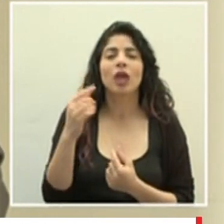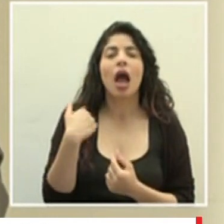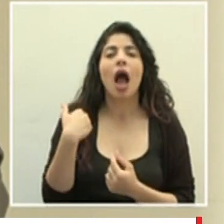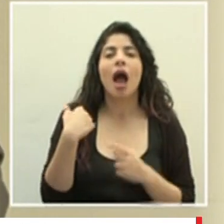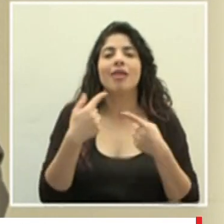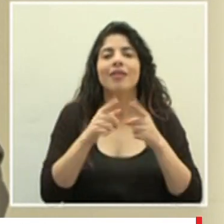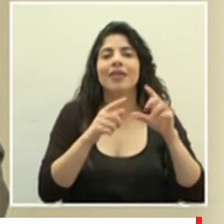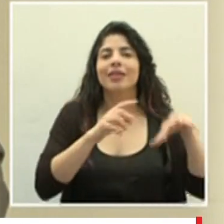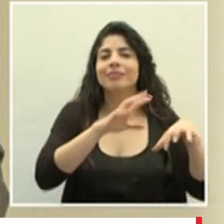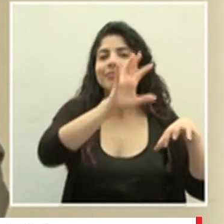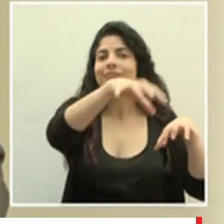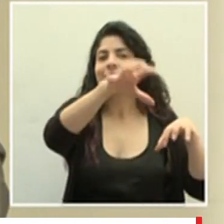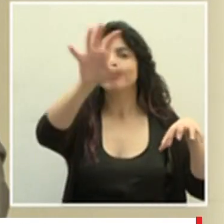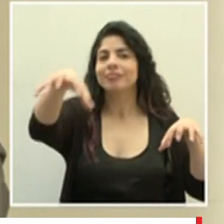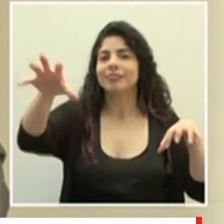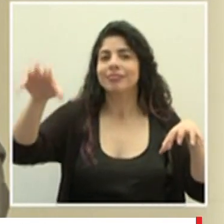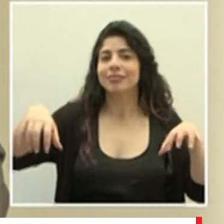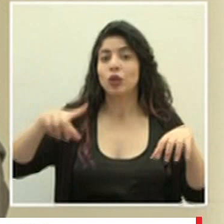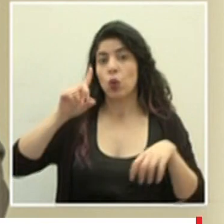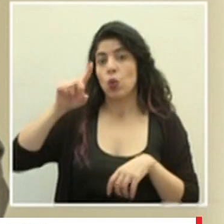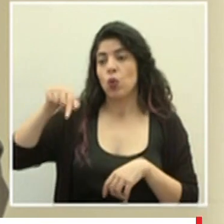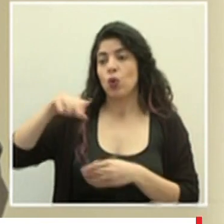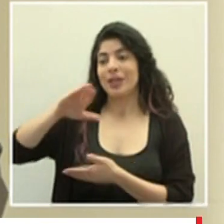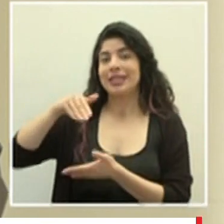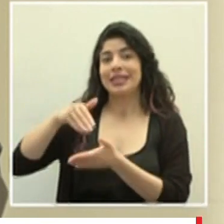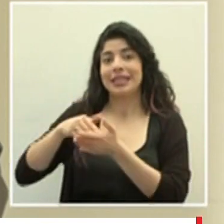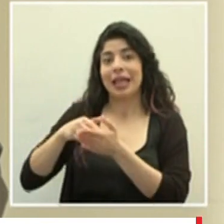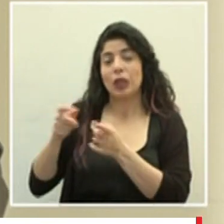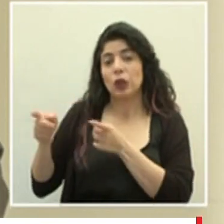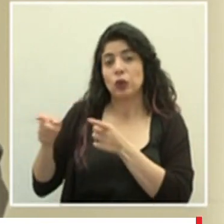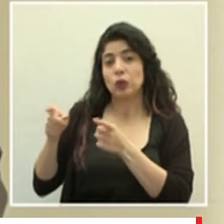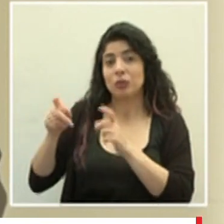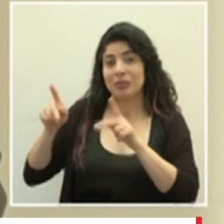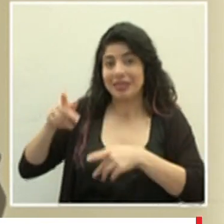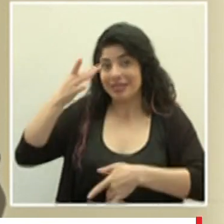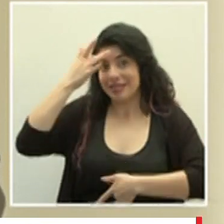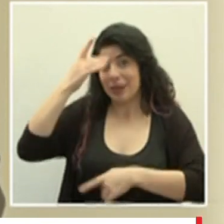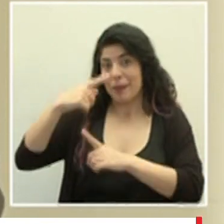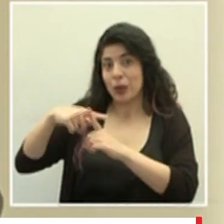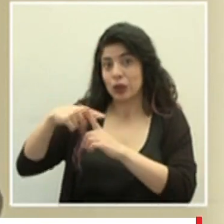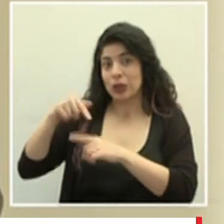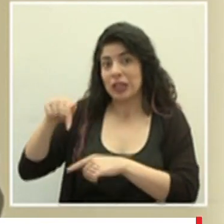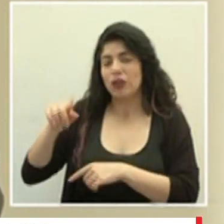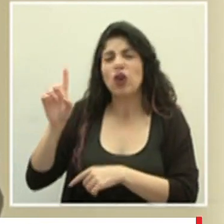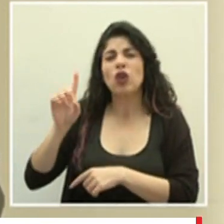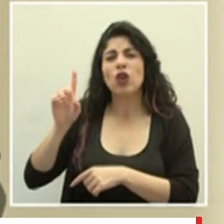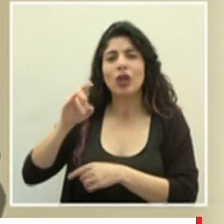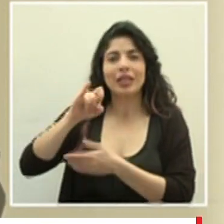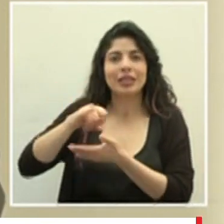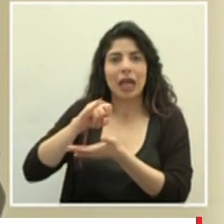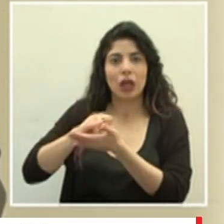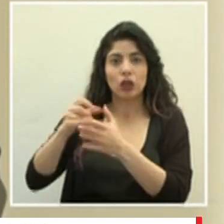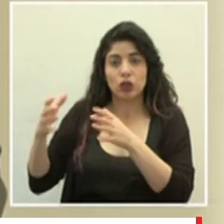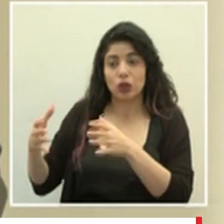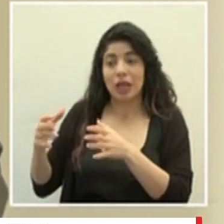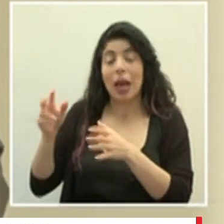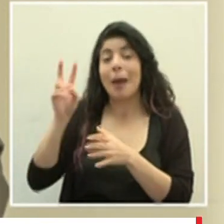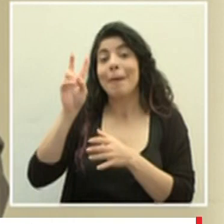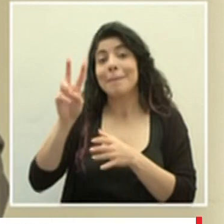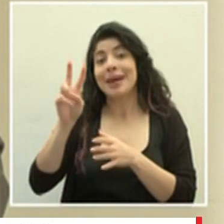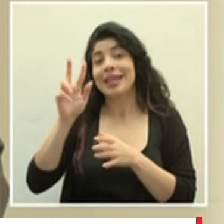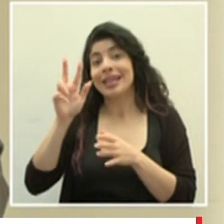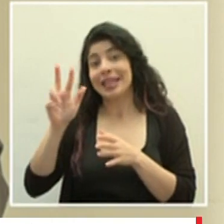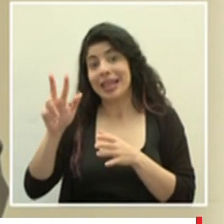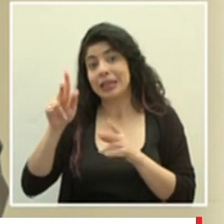nuestros centros de contención de casos positivos ubicado en San José. 23